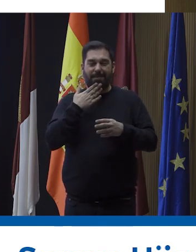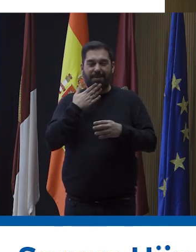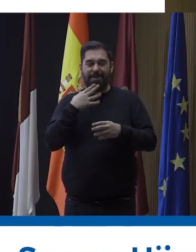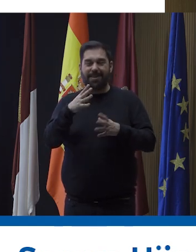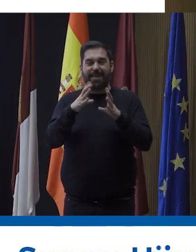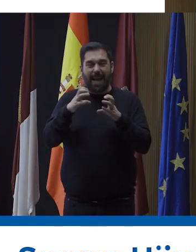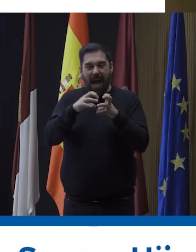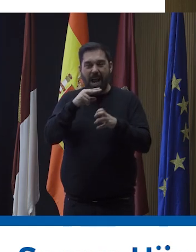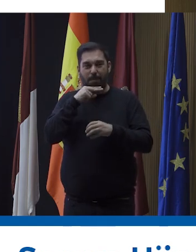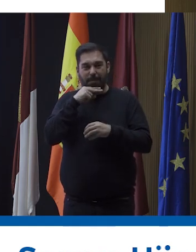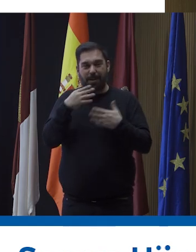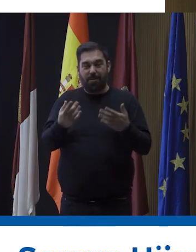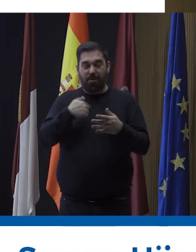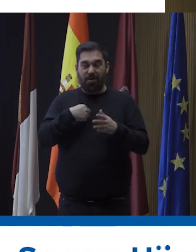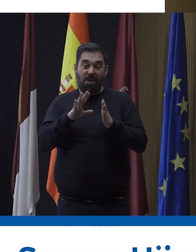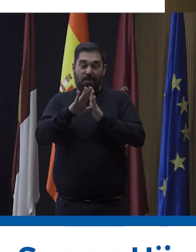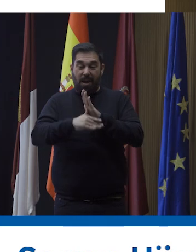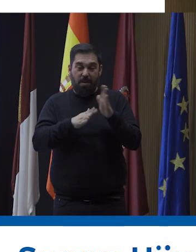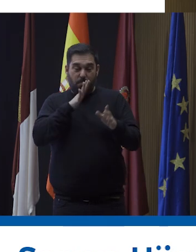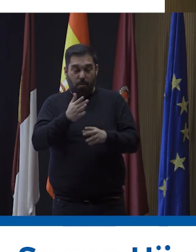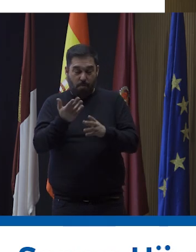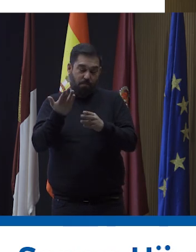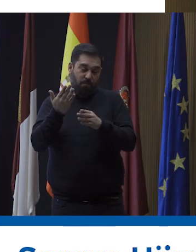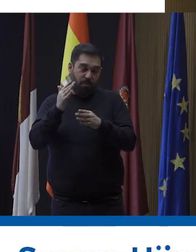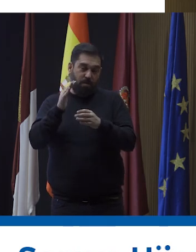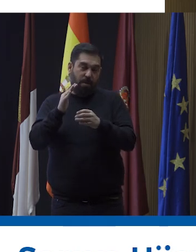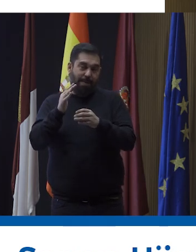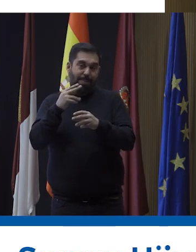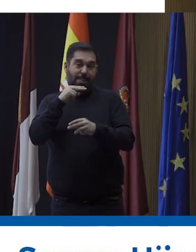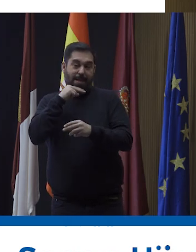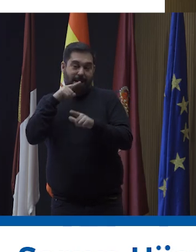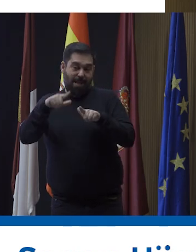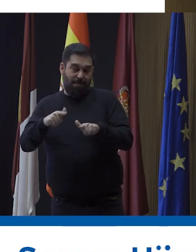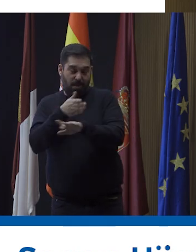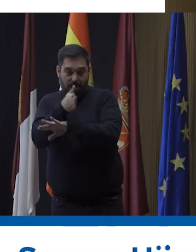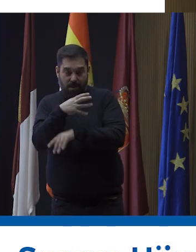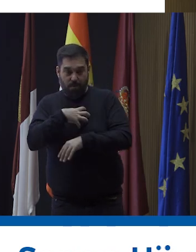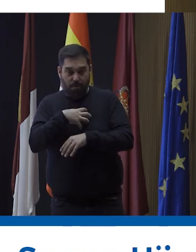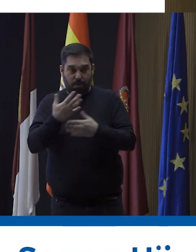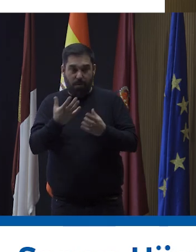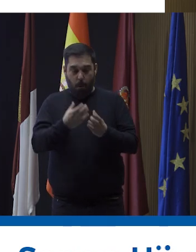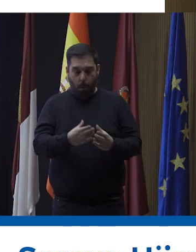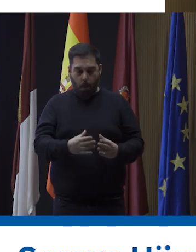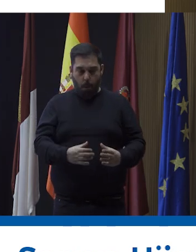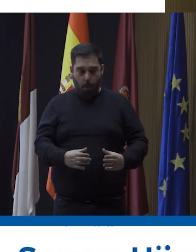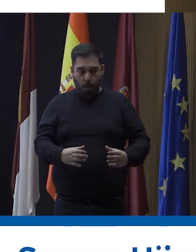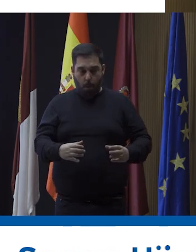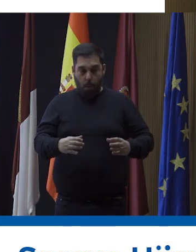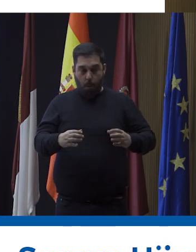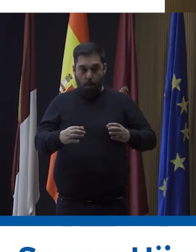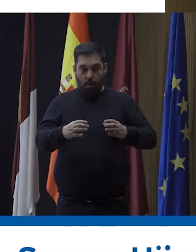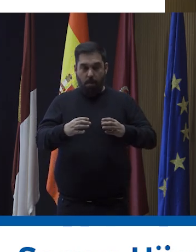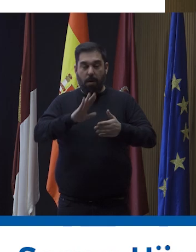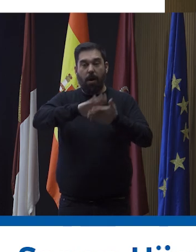voy a retrasarlas porque no puedo ir ahora a orinar, ¿vale? Entonces sigo llenando hasta que ya hay una